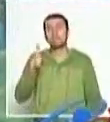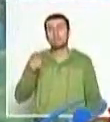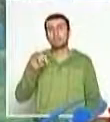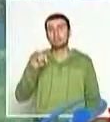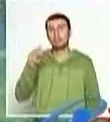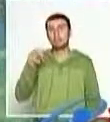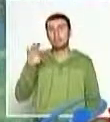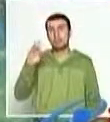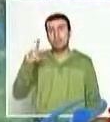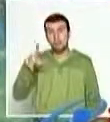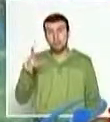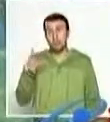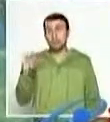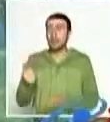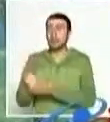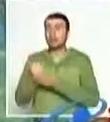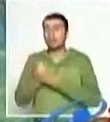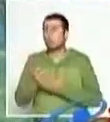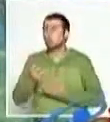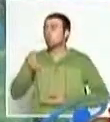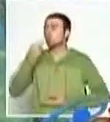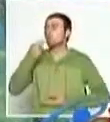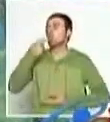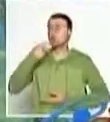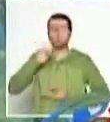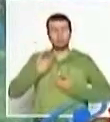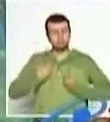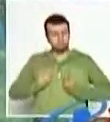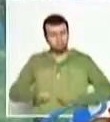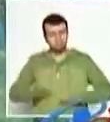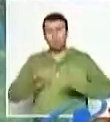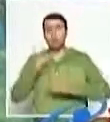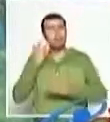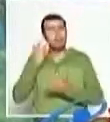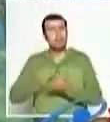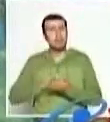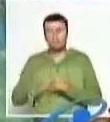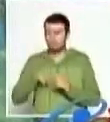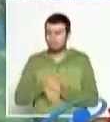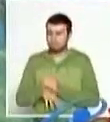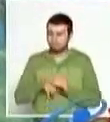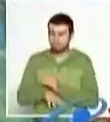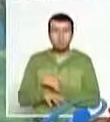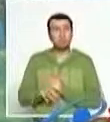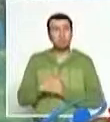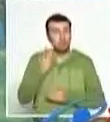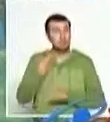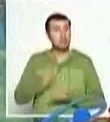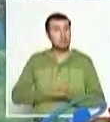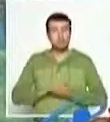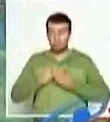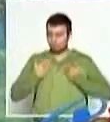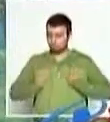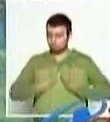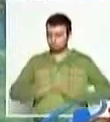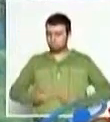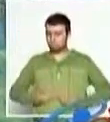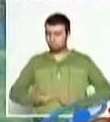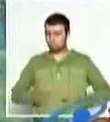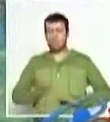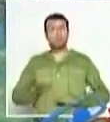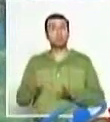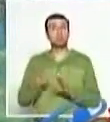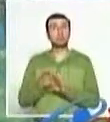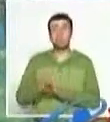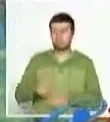de plantas que son drenadoras y desintoxicantes, acompañado de un producto que se llama Nuz Vómica, este producto Desintol hace una